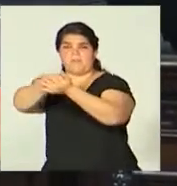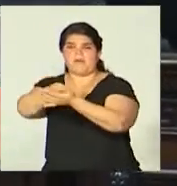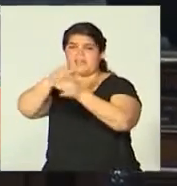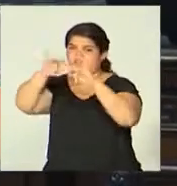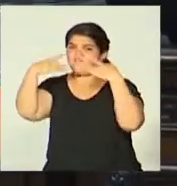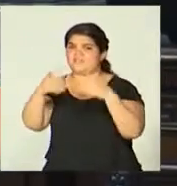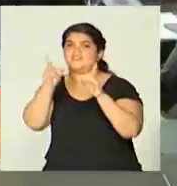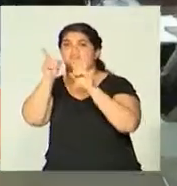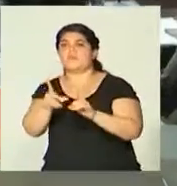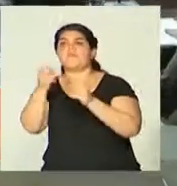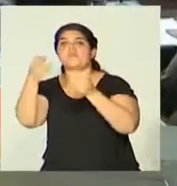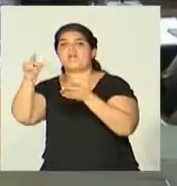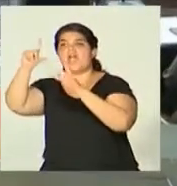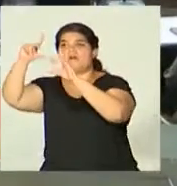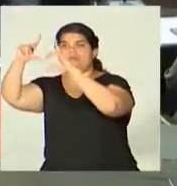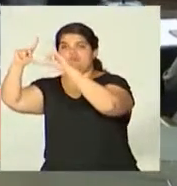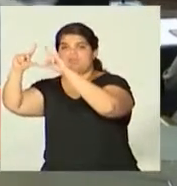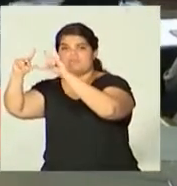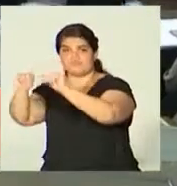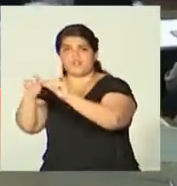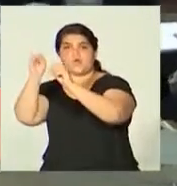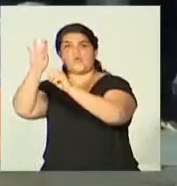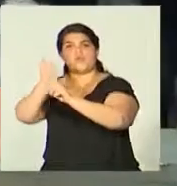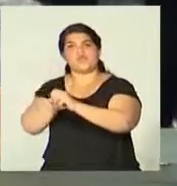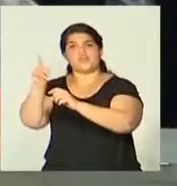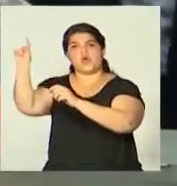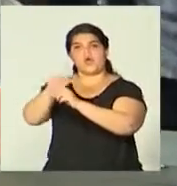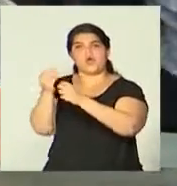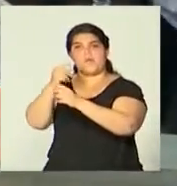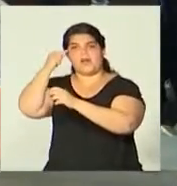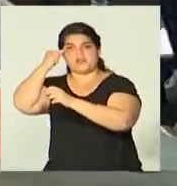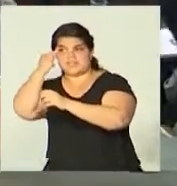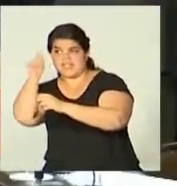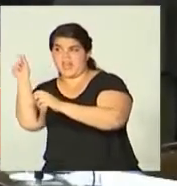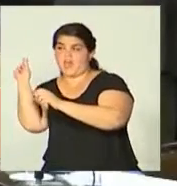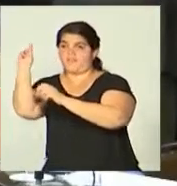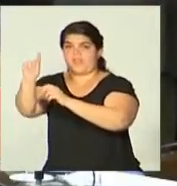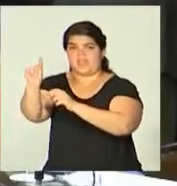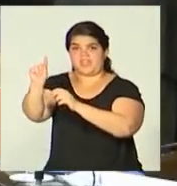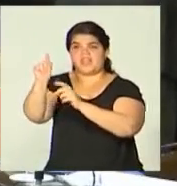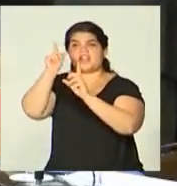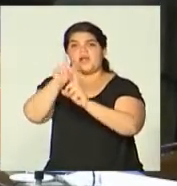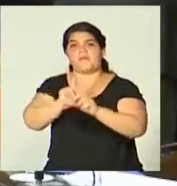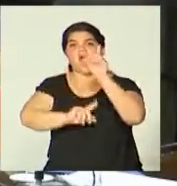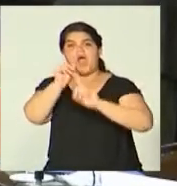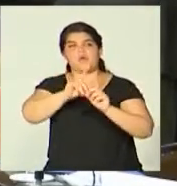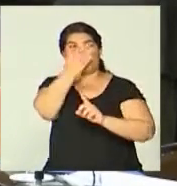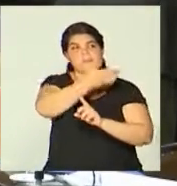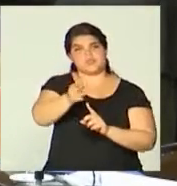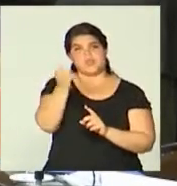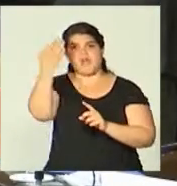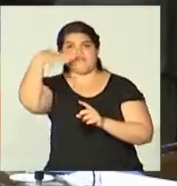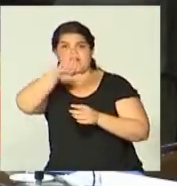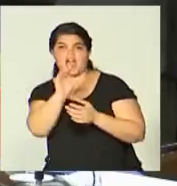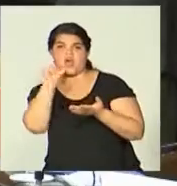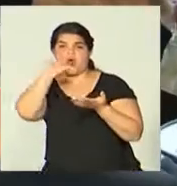de las reservas, que solamente se mantienen por el préstamo chino, por los depósitos de las personas en los bancos, etcétera.